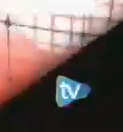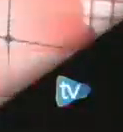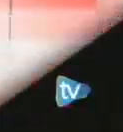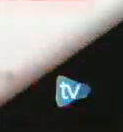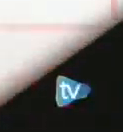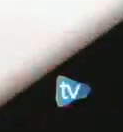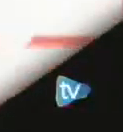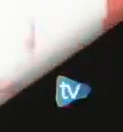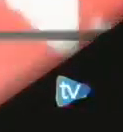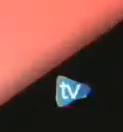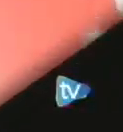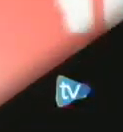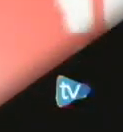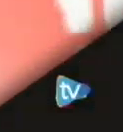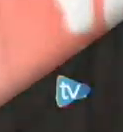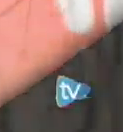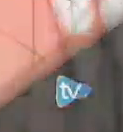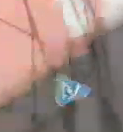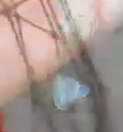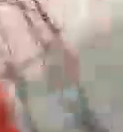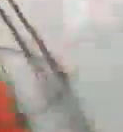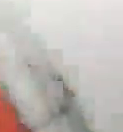Bajo supervisión de adultos.